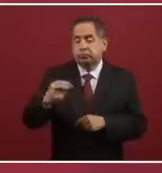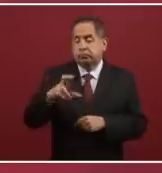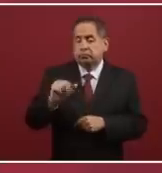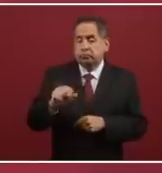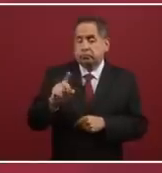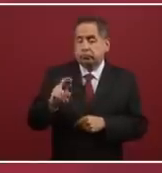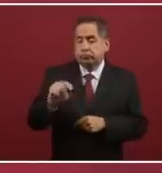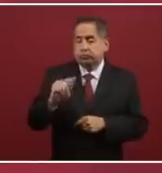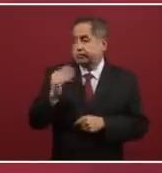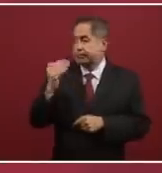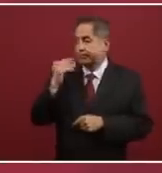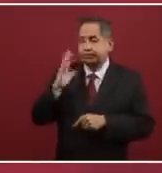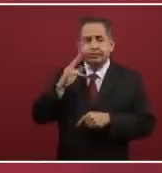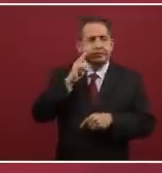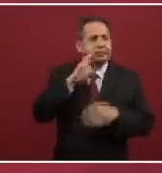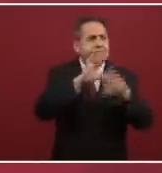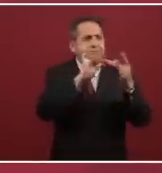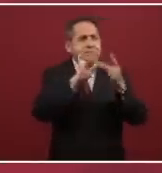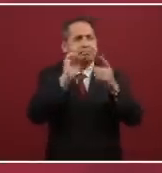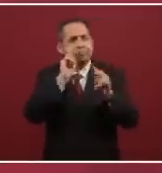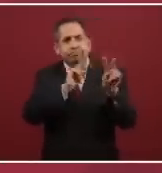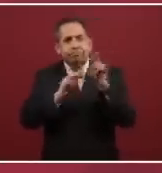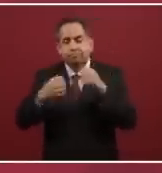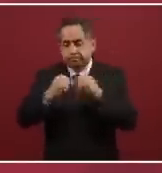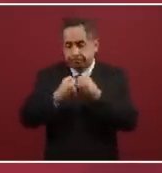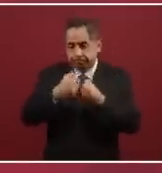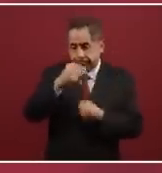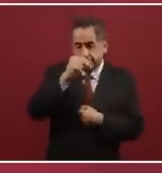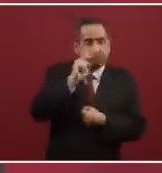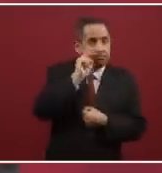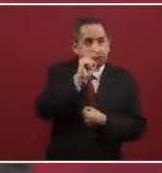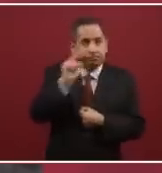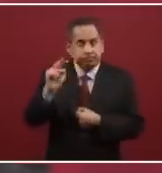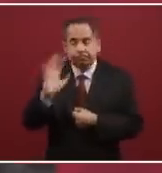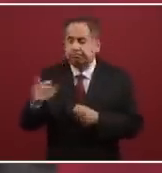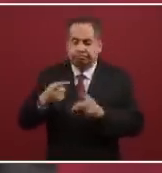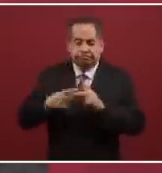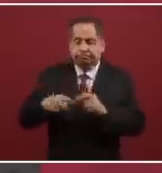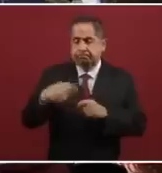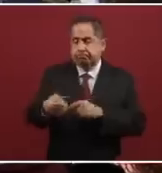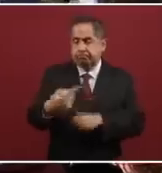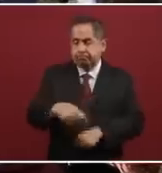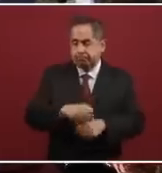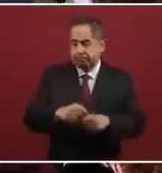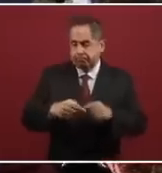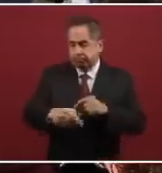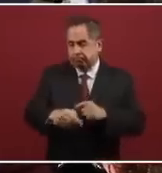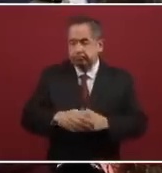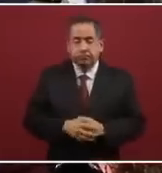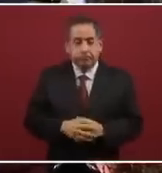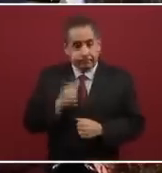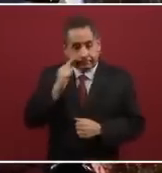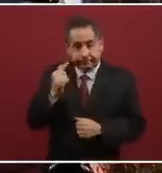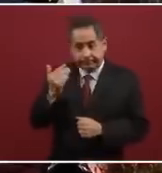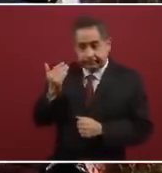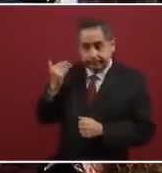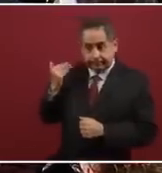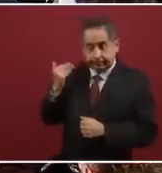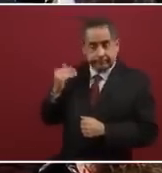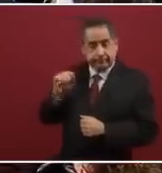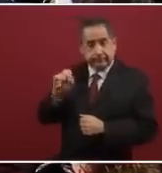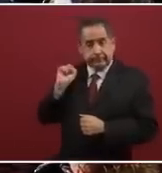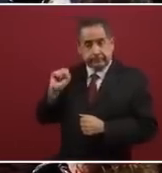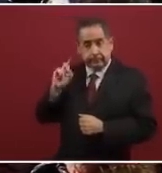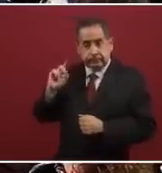recorrido correspondiente, les voy a ir dando detalles a lo largo de la semana. Del fin de semana, lo más relevante que ocurrió, que ya se dio cuenta a los medios